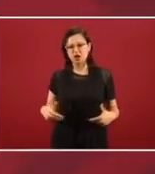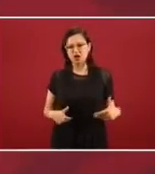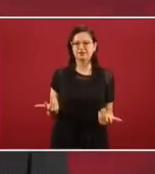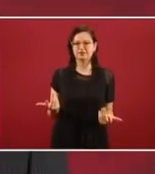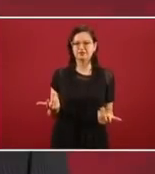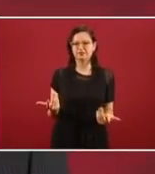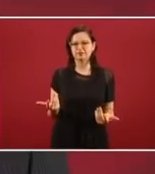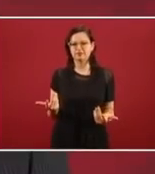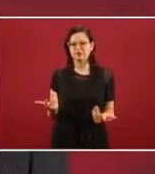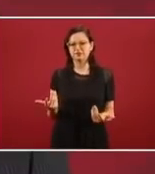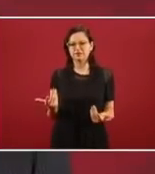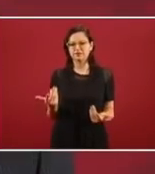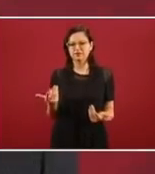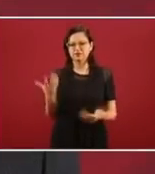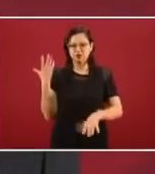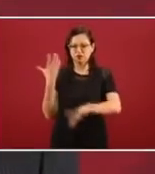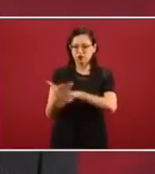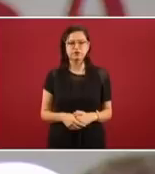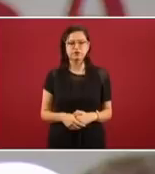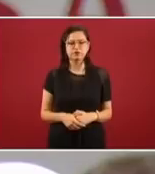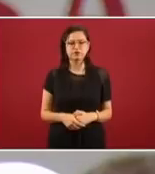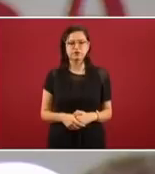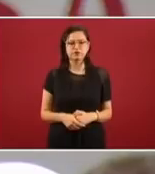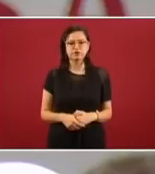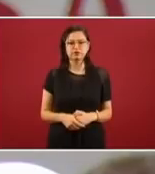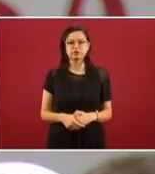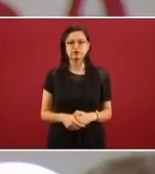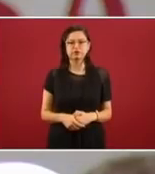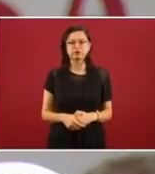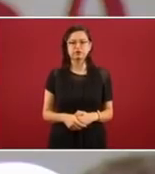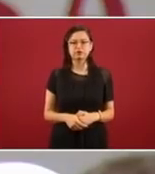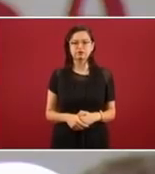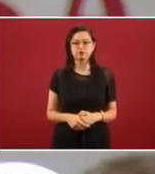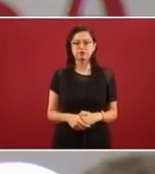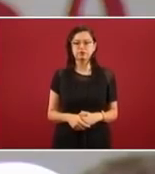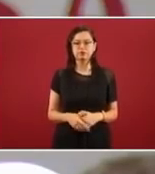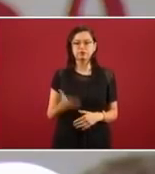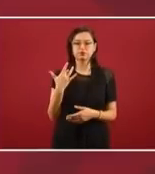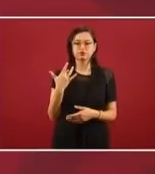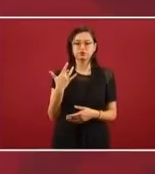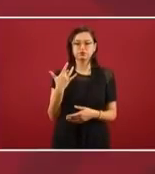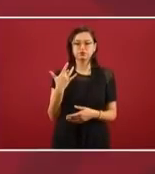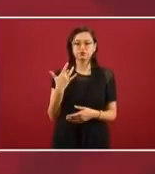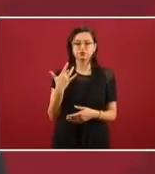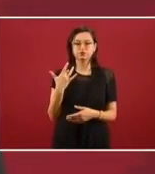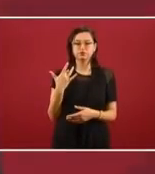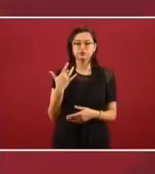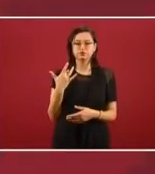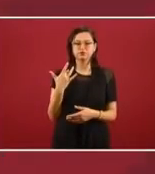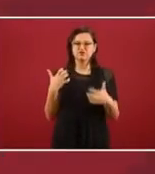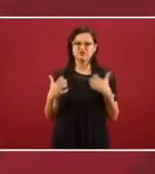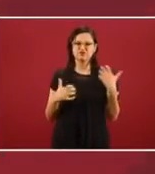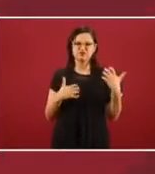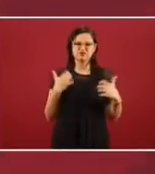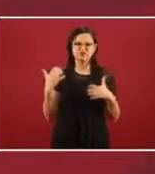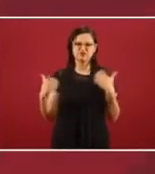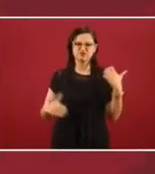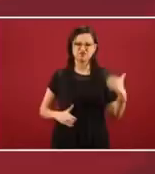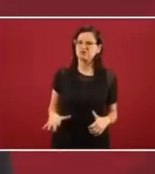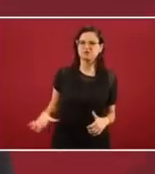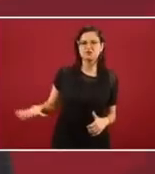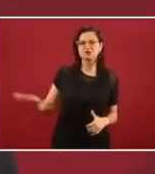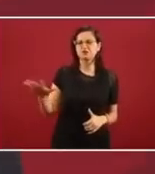contra del gobierno, no hay lo que se decía antes, mal humor